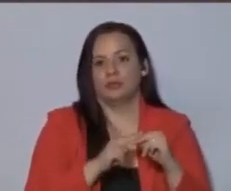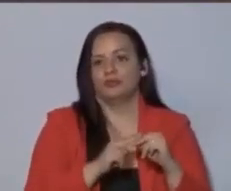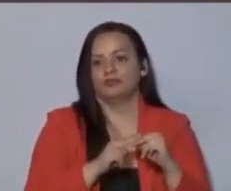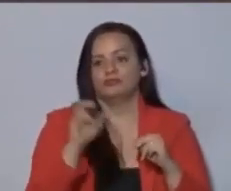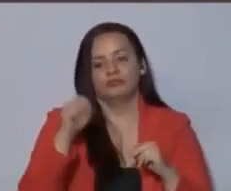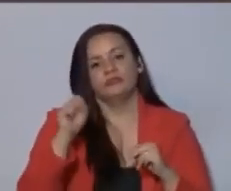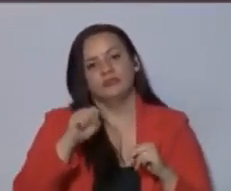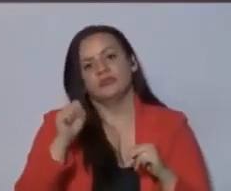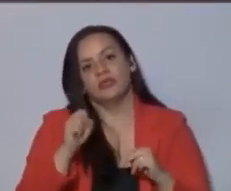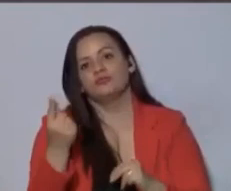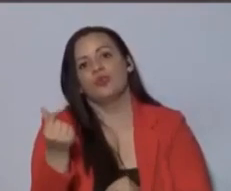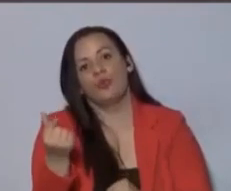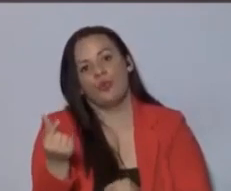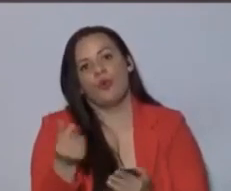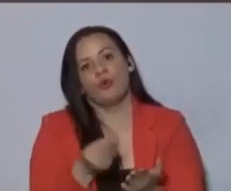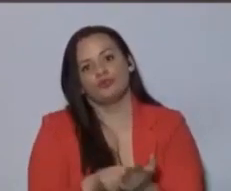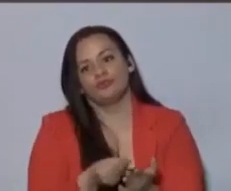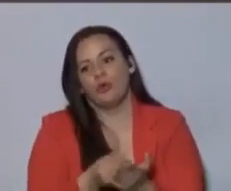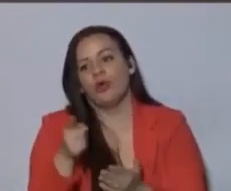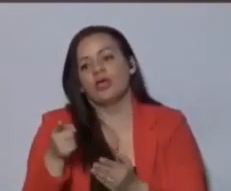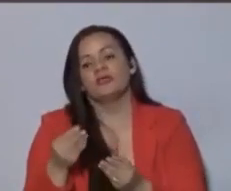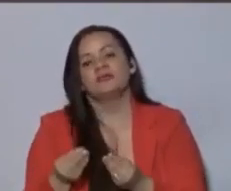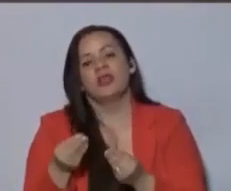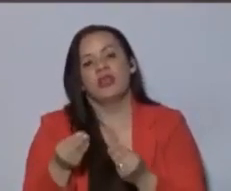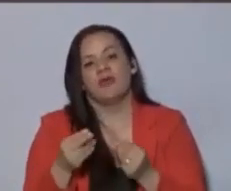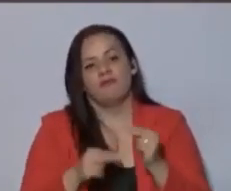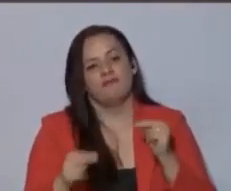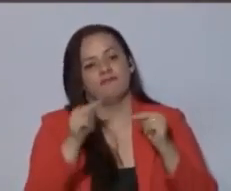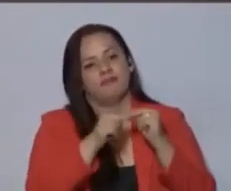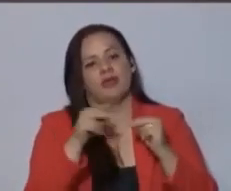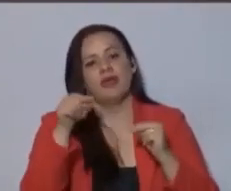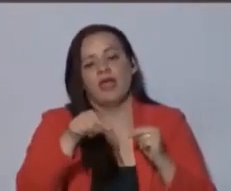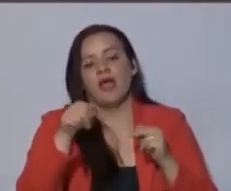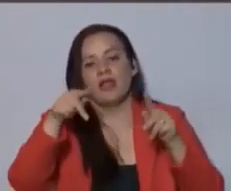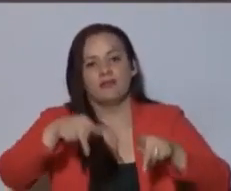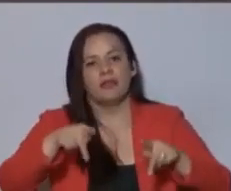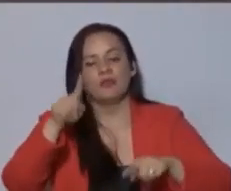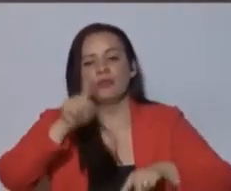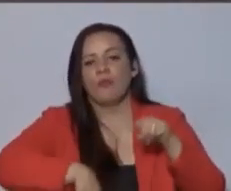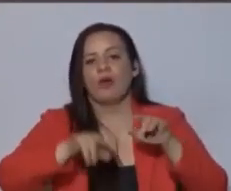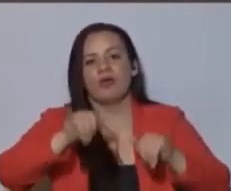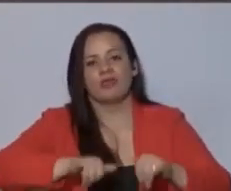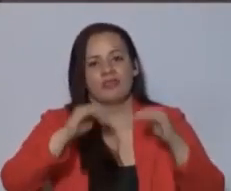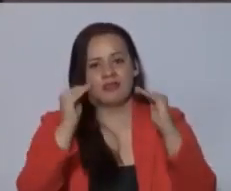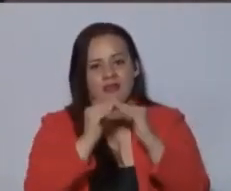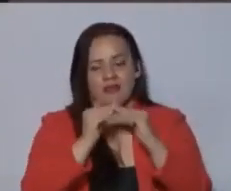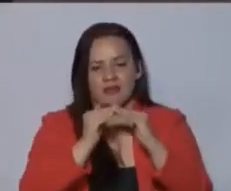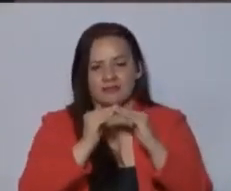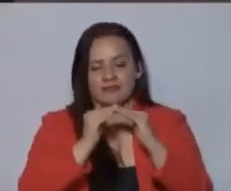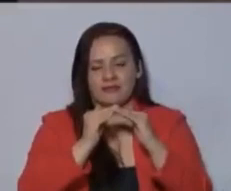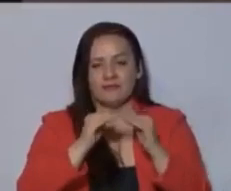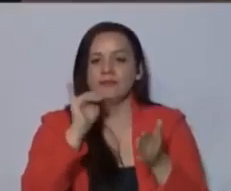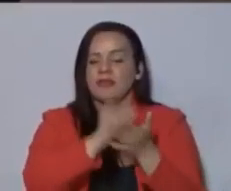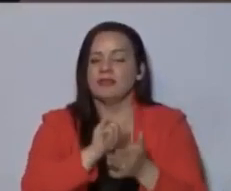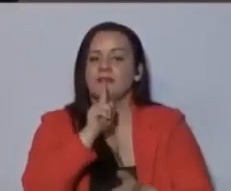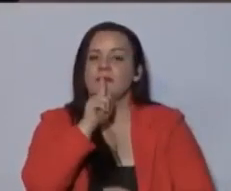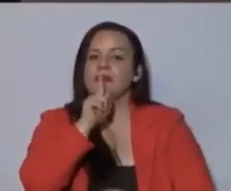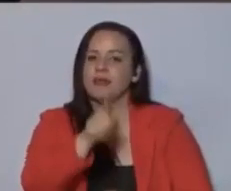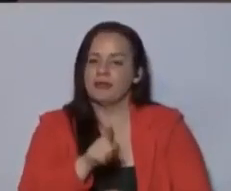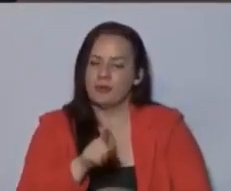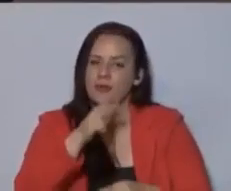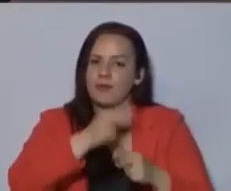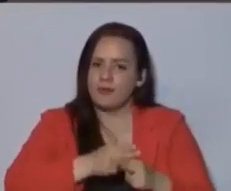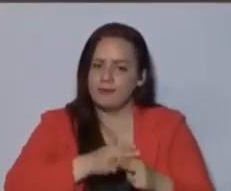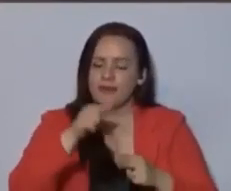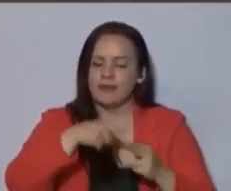es un costo que se le pone a las personas que no se pueden quedar en la casa. Ese es el verdadero nombre de este